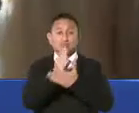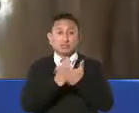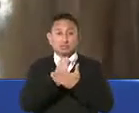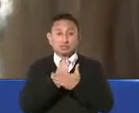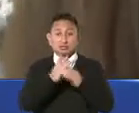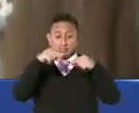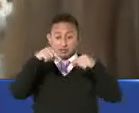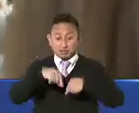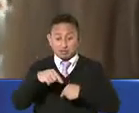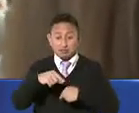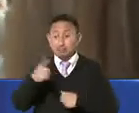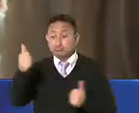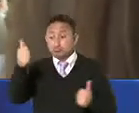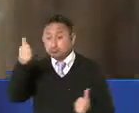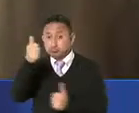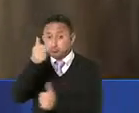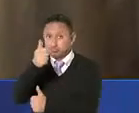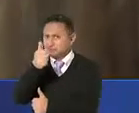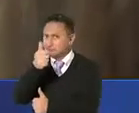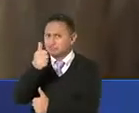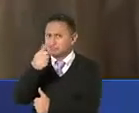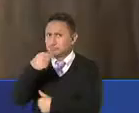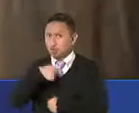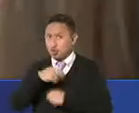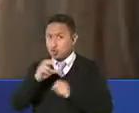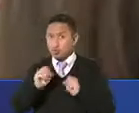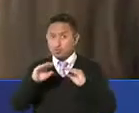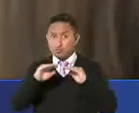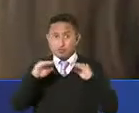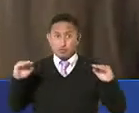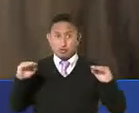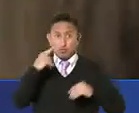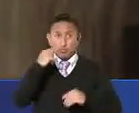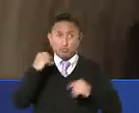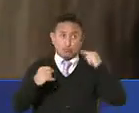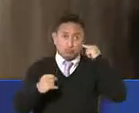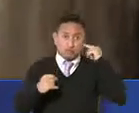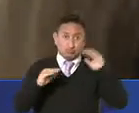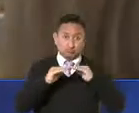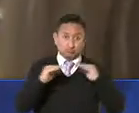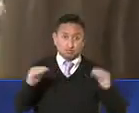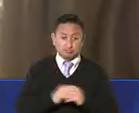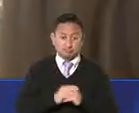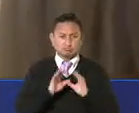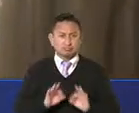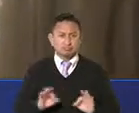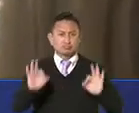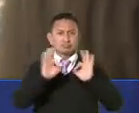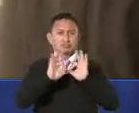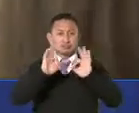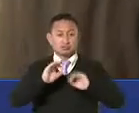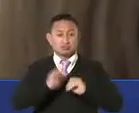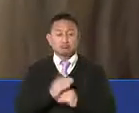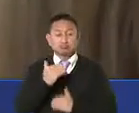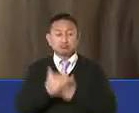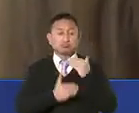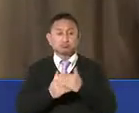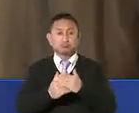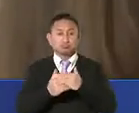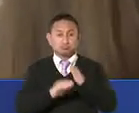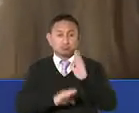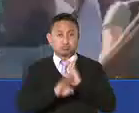mitad creo en igualdad de oportunidades para mujeres y hombres es importante para nuestro progreso y para avanzar como sociedad